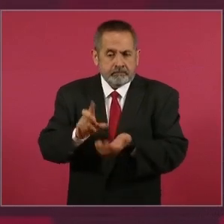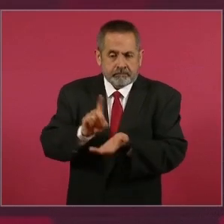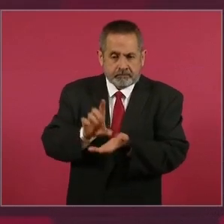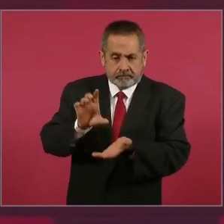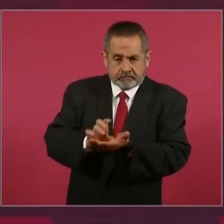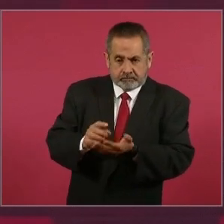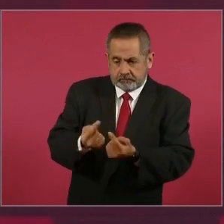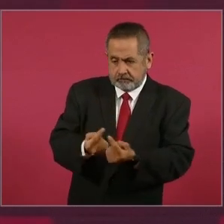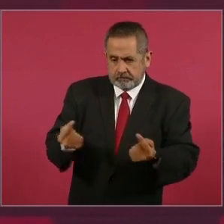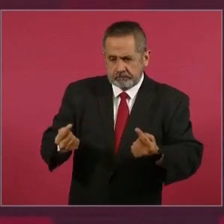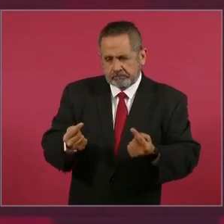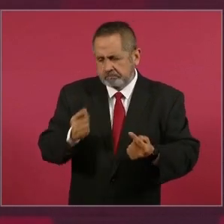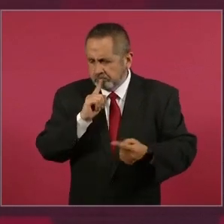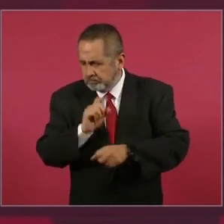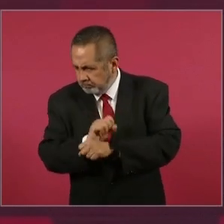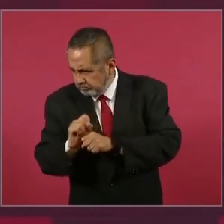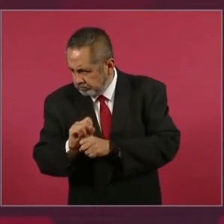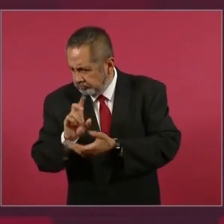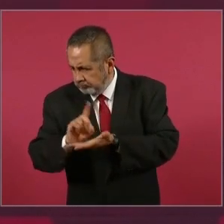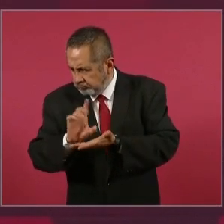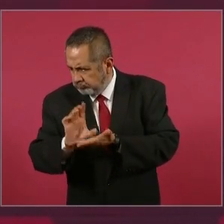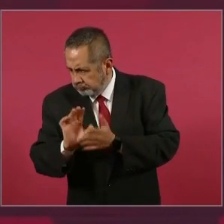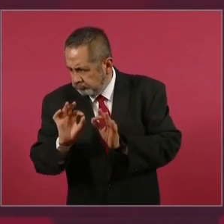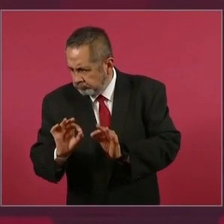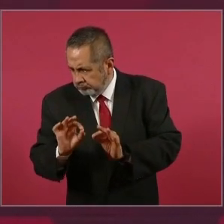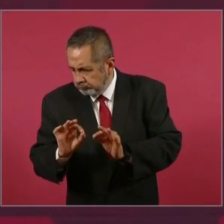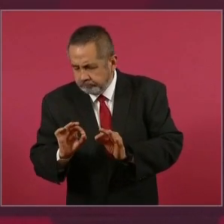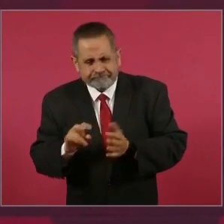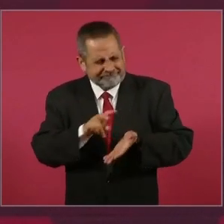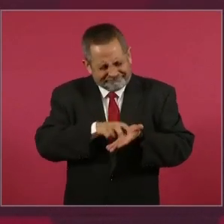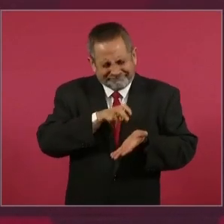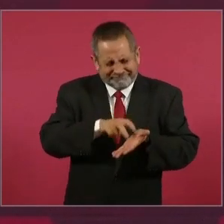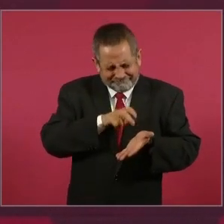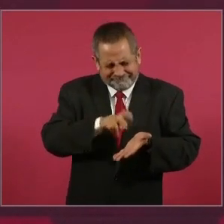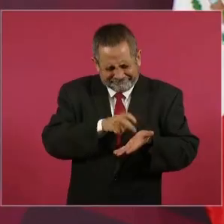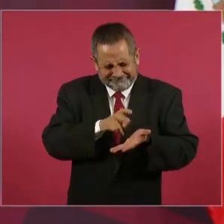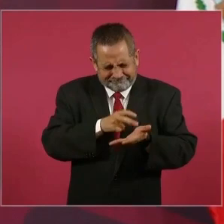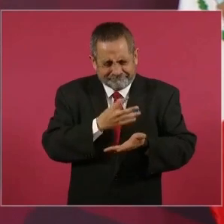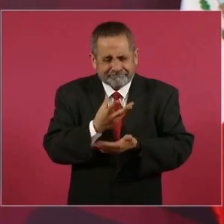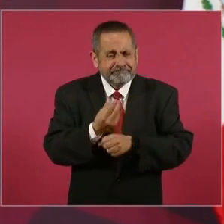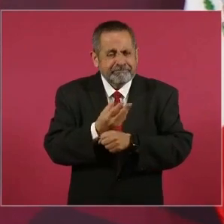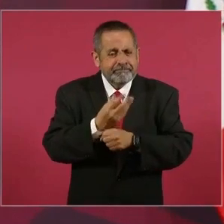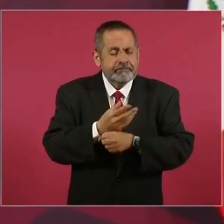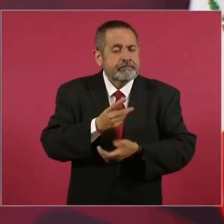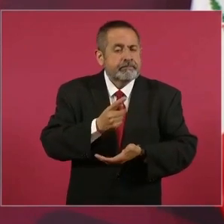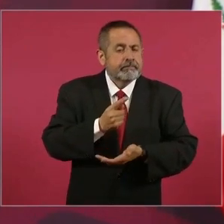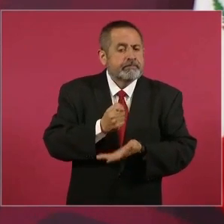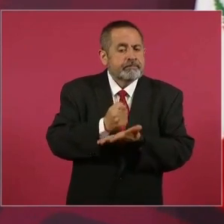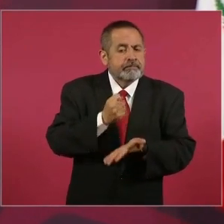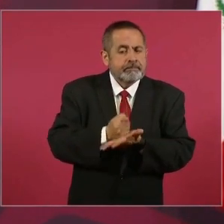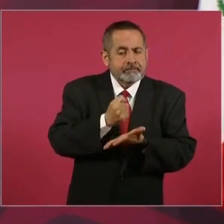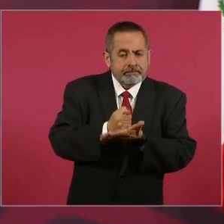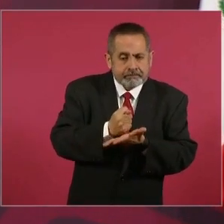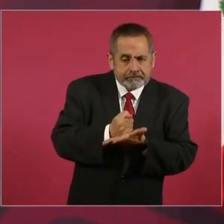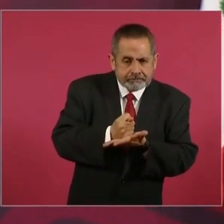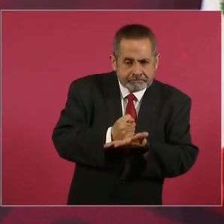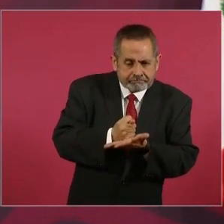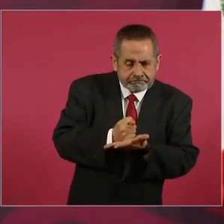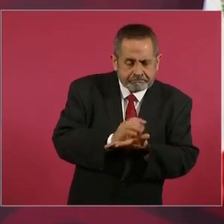discapacidad menor se corrija completamente